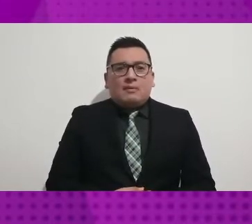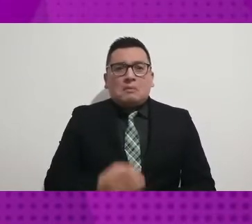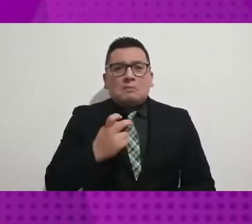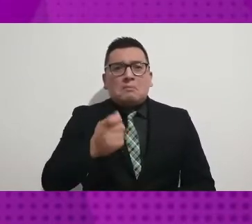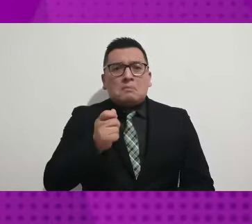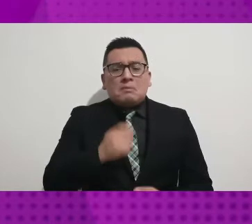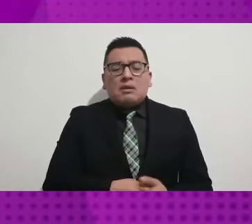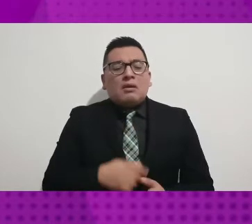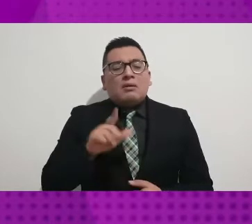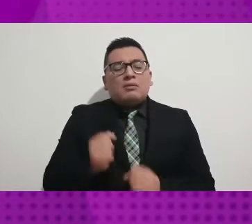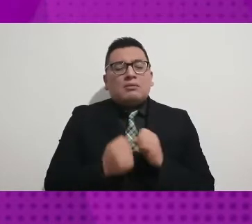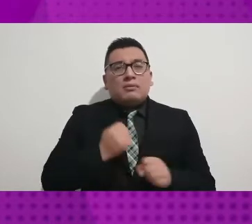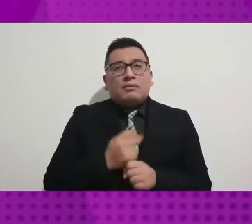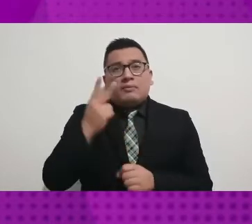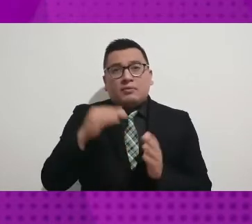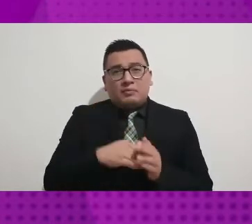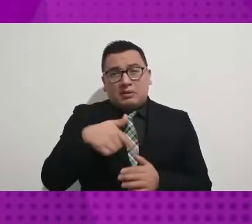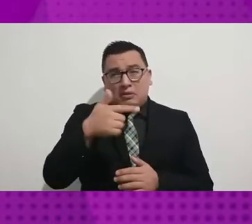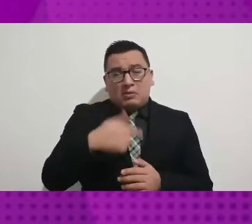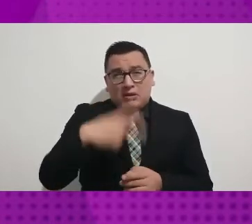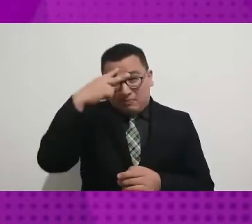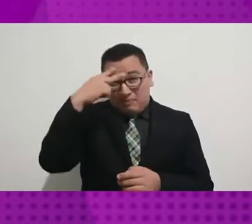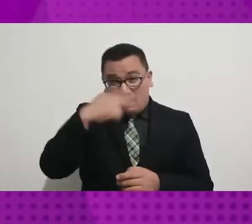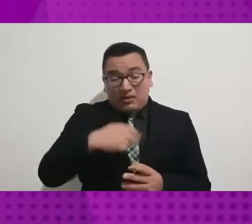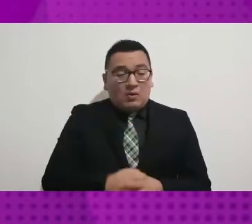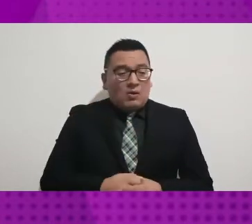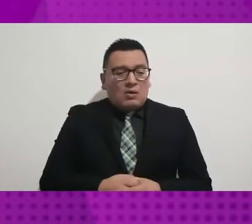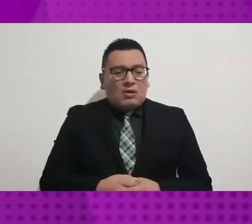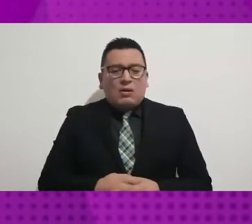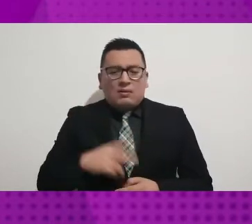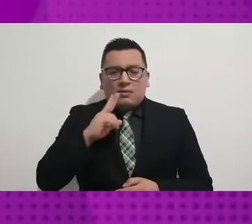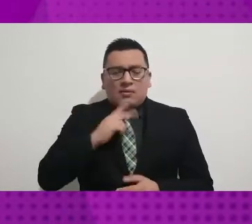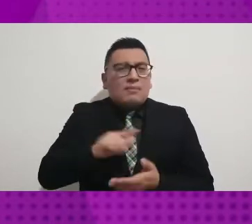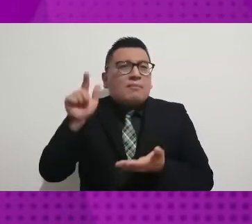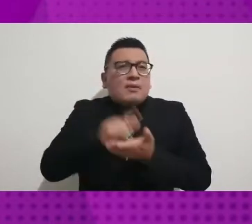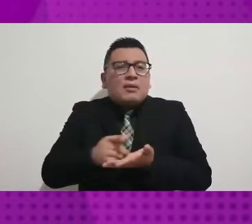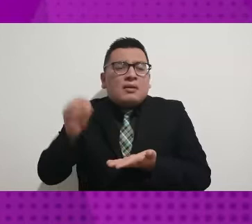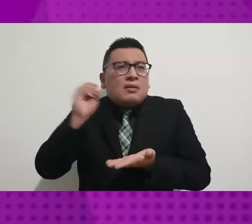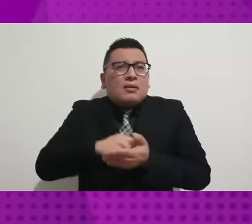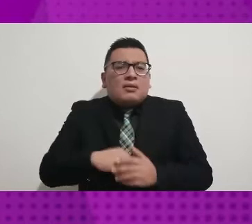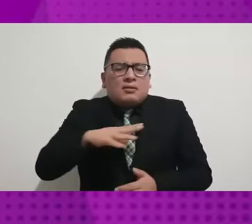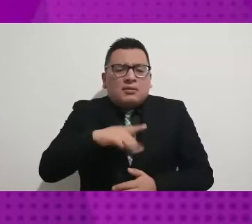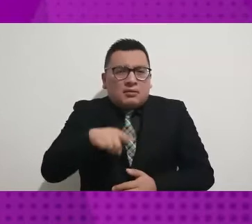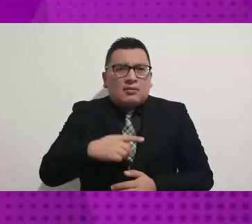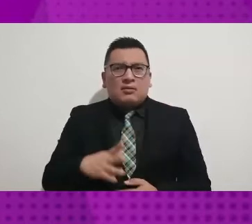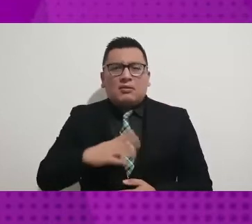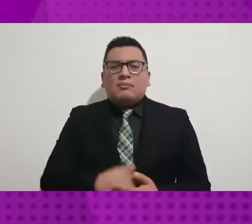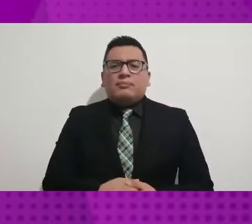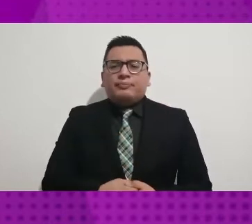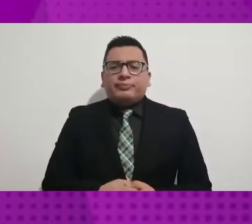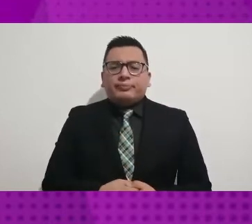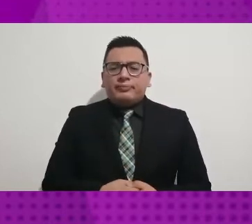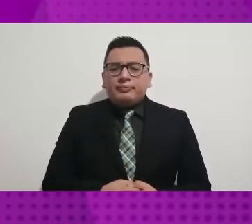sistema interamericano. En ese sentido, en 2012, al México prever en la Constitución a las candidaturas independientes,